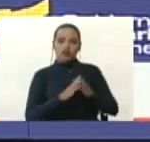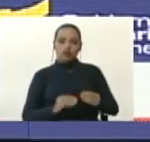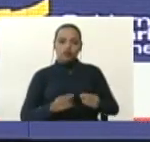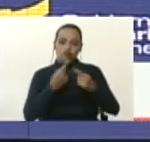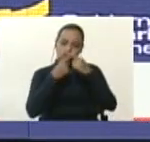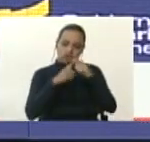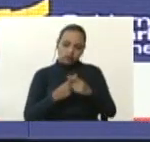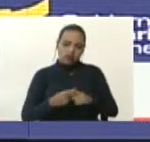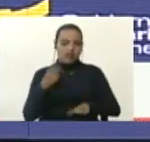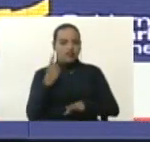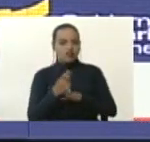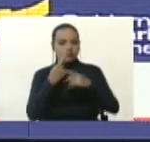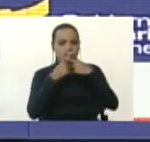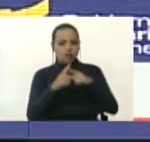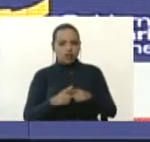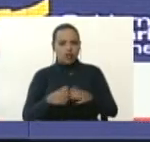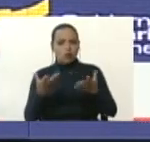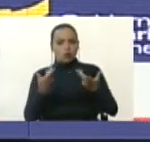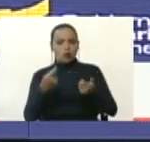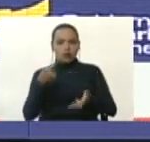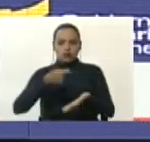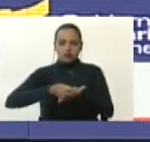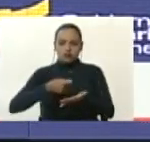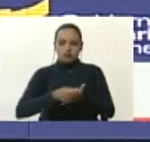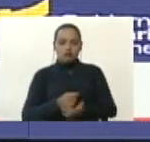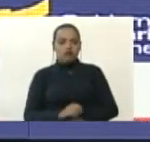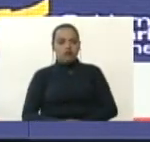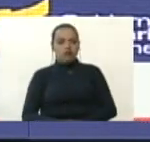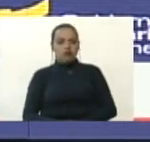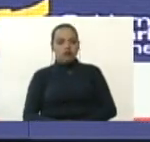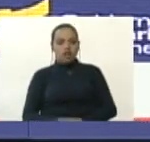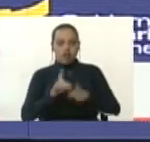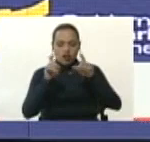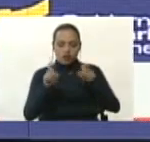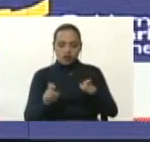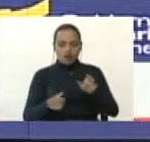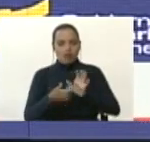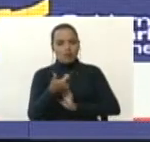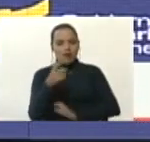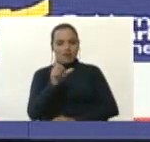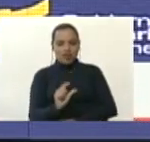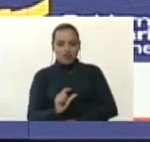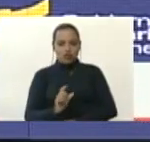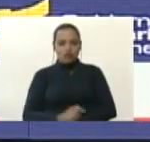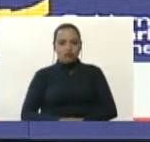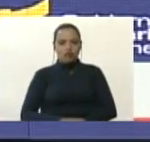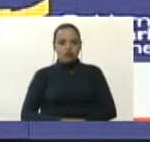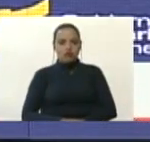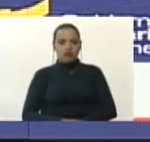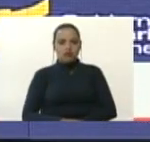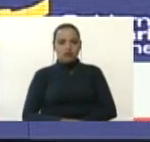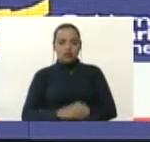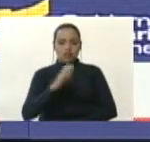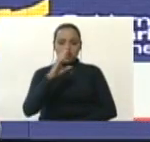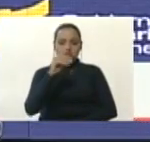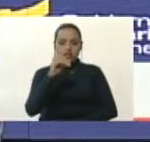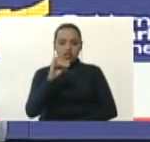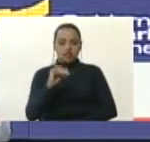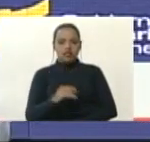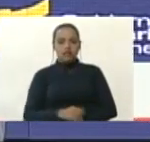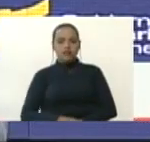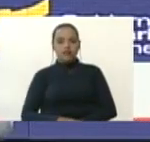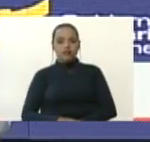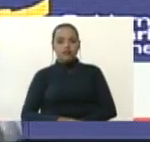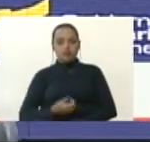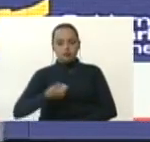multiplicamos, tenemos que multiplicar por un costo. El examen más barato de estos exámenes de un CDI,